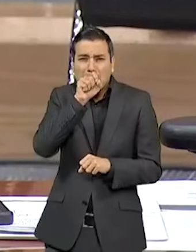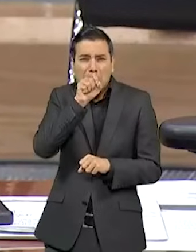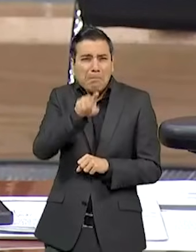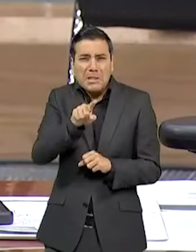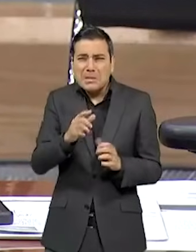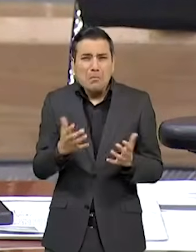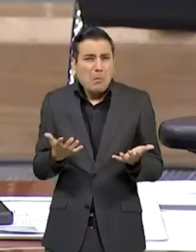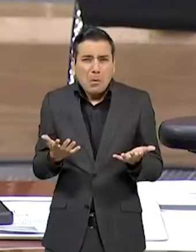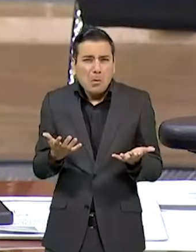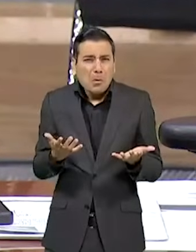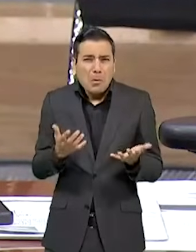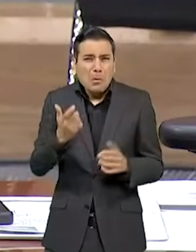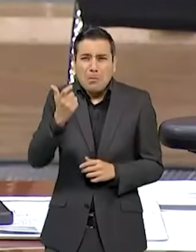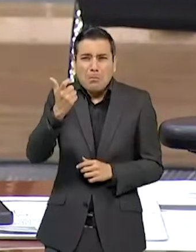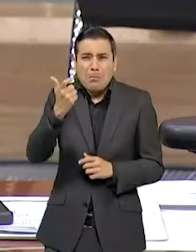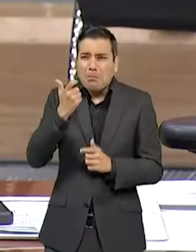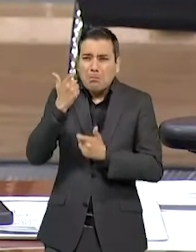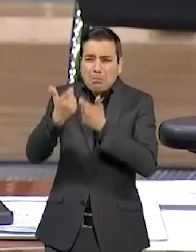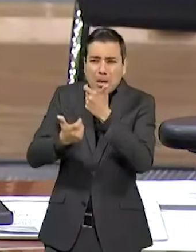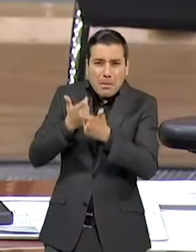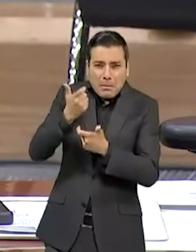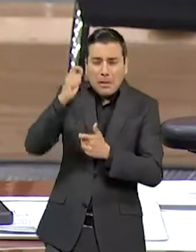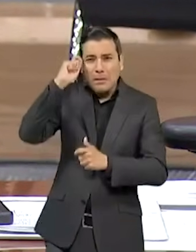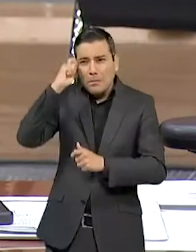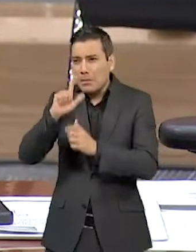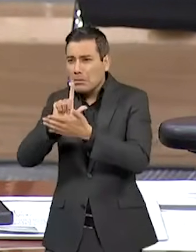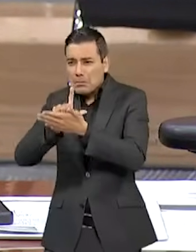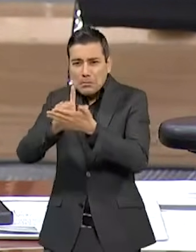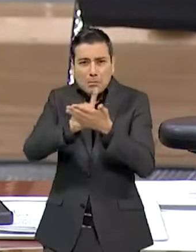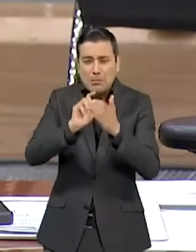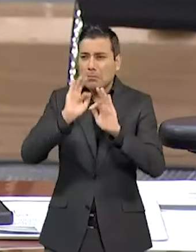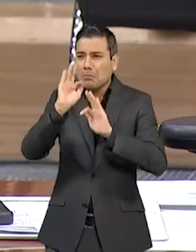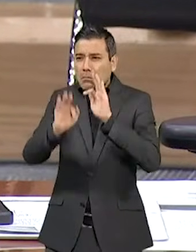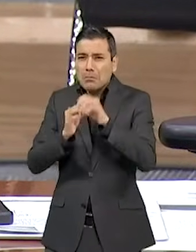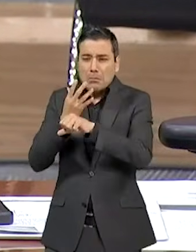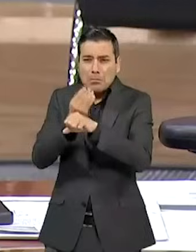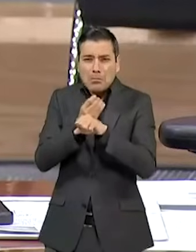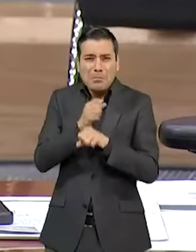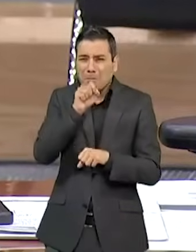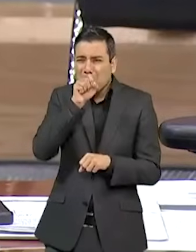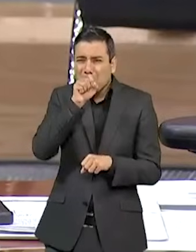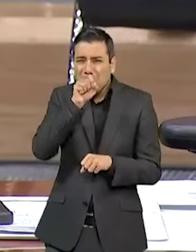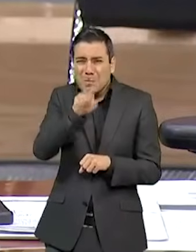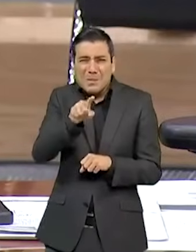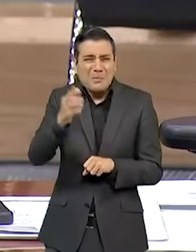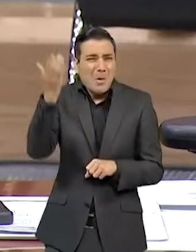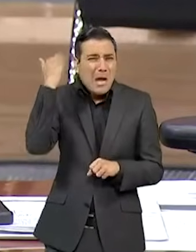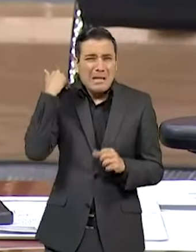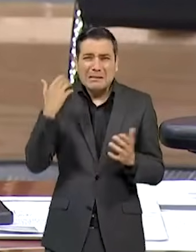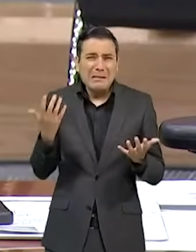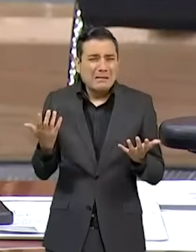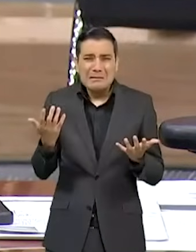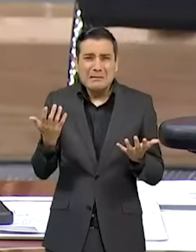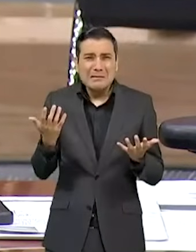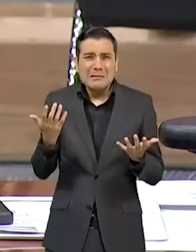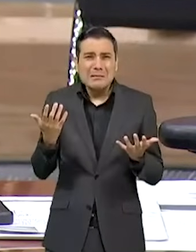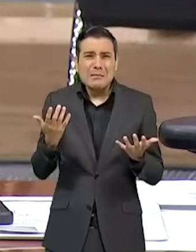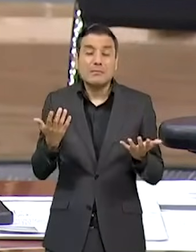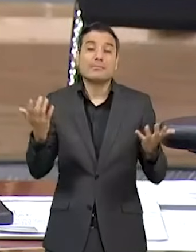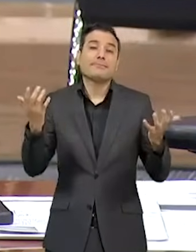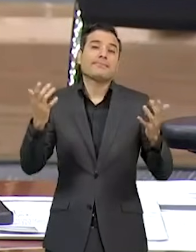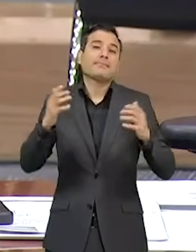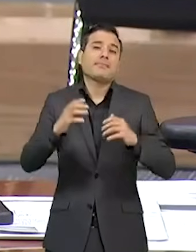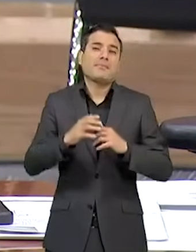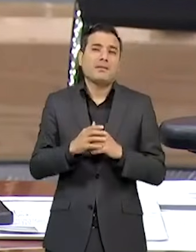no viva el presidente de la República ahí. Y ya del genocida de